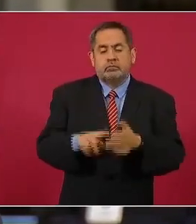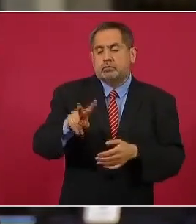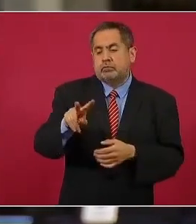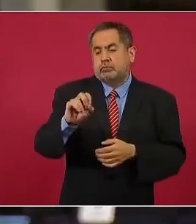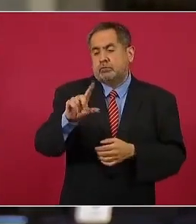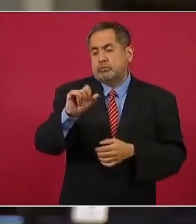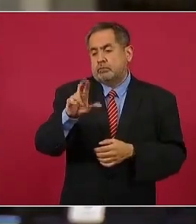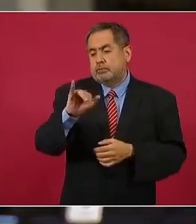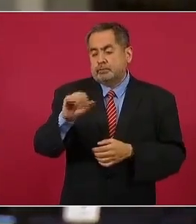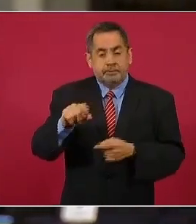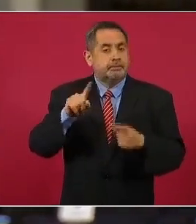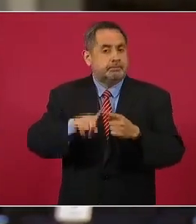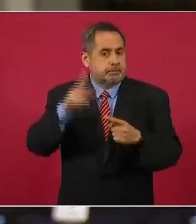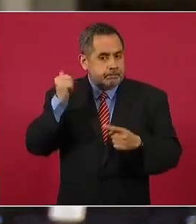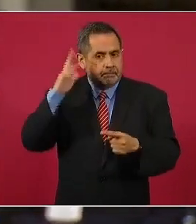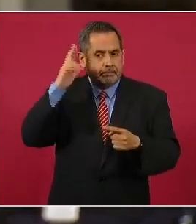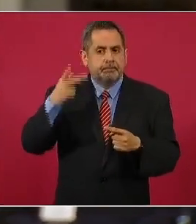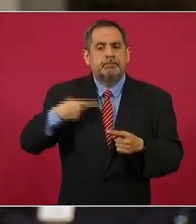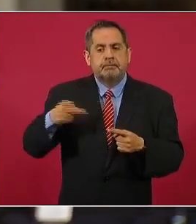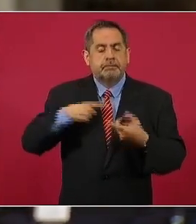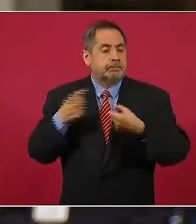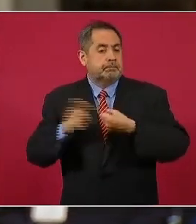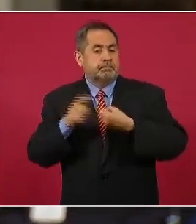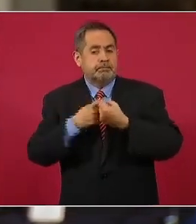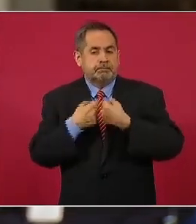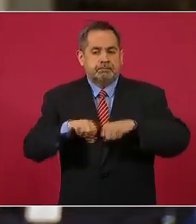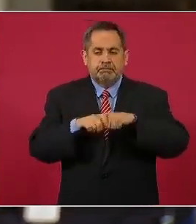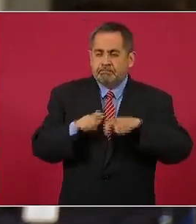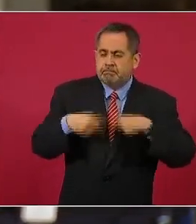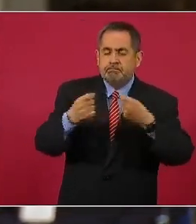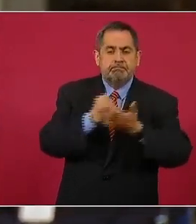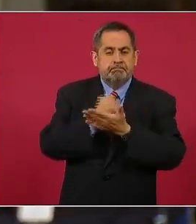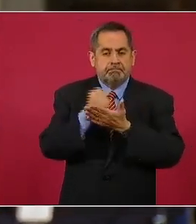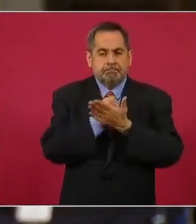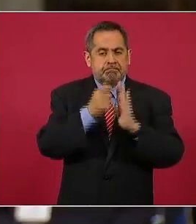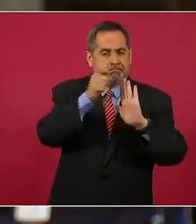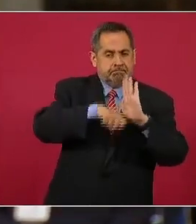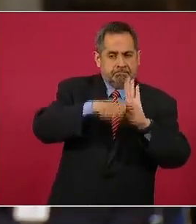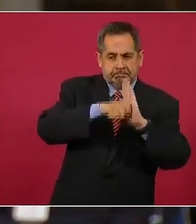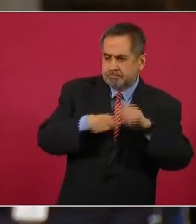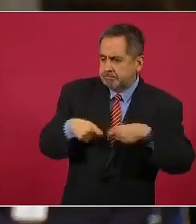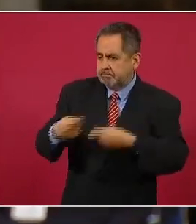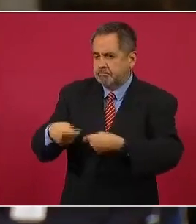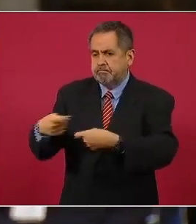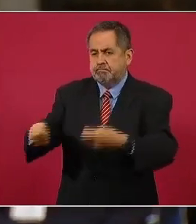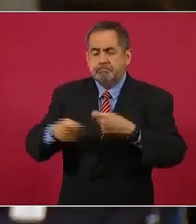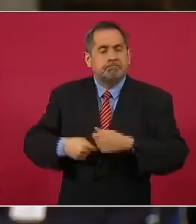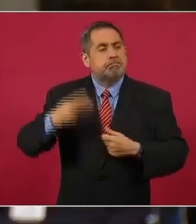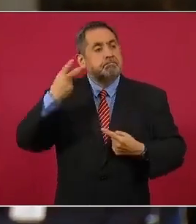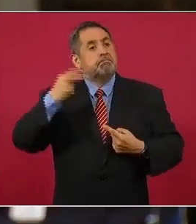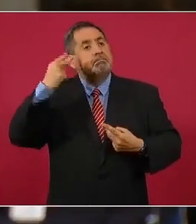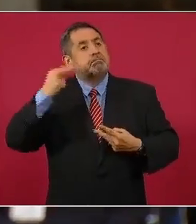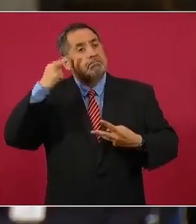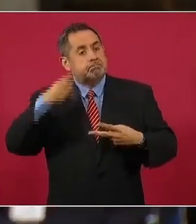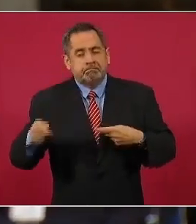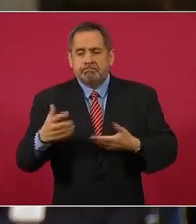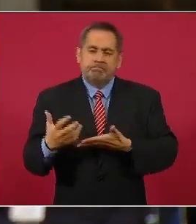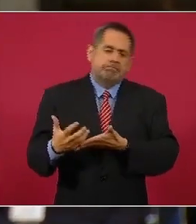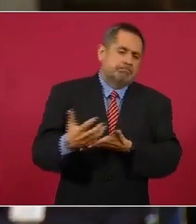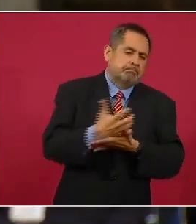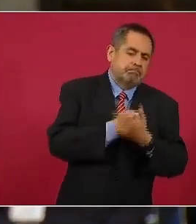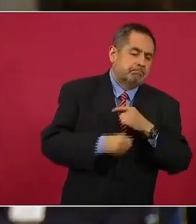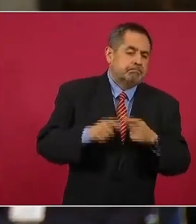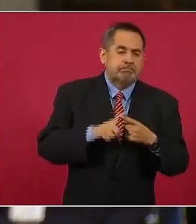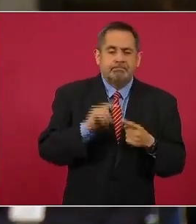Volaris, donde los cuentavientes se les otorgan tarjetas de crédito para viajar a través de dicha línea aérea.